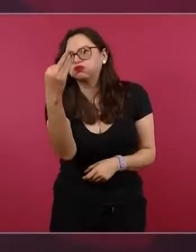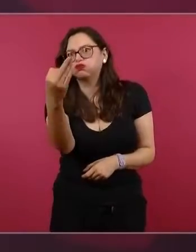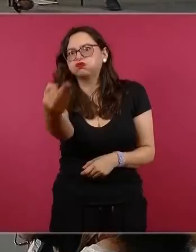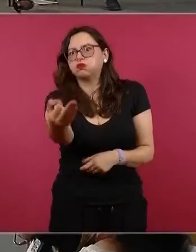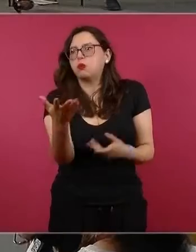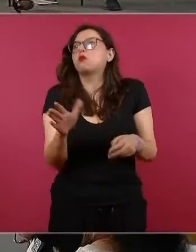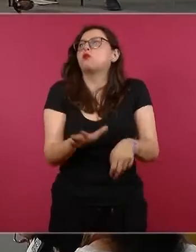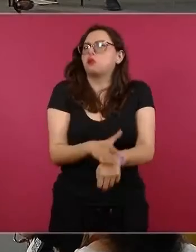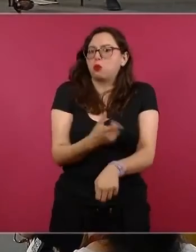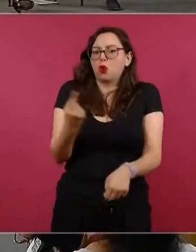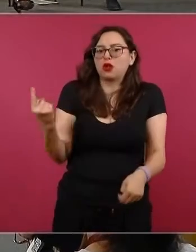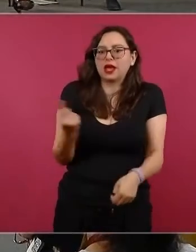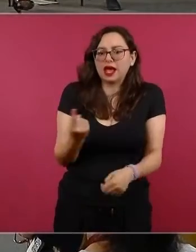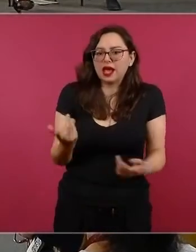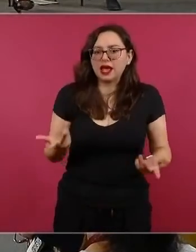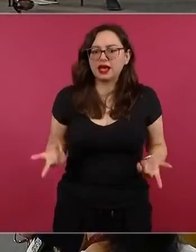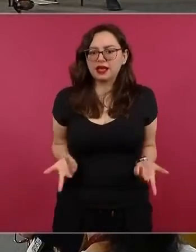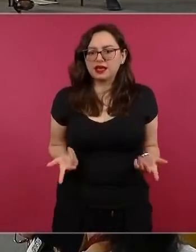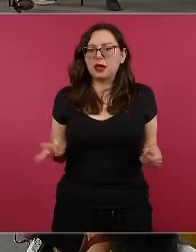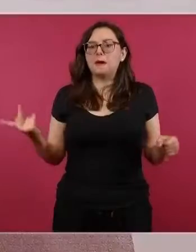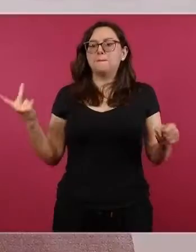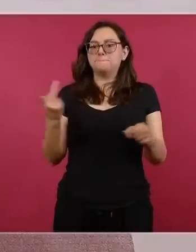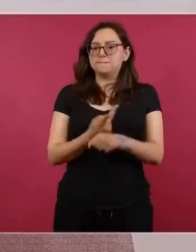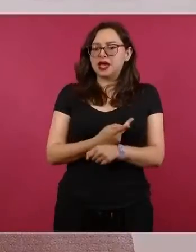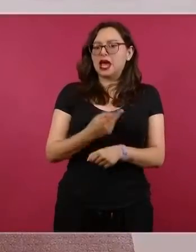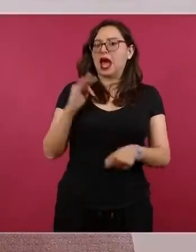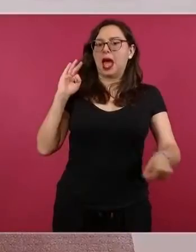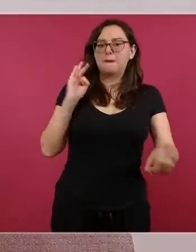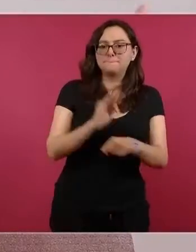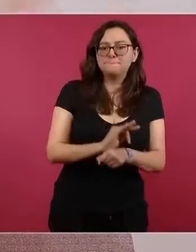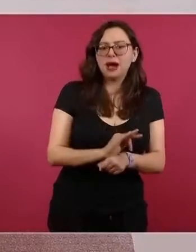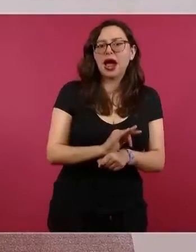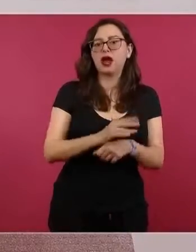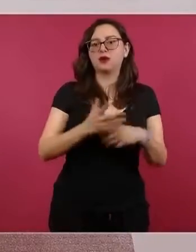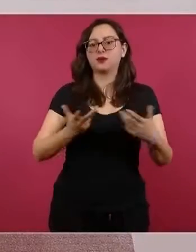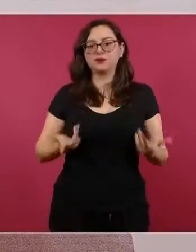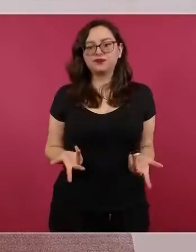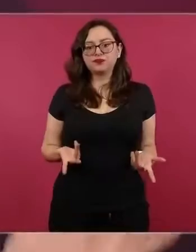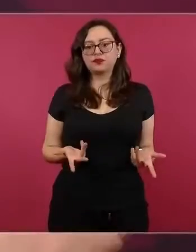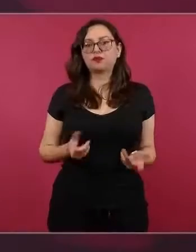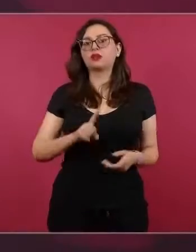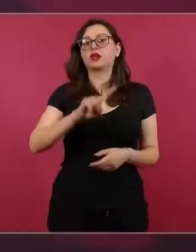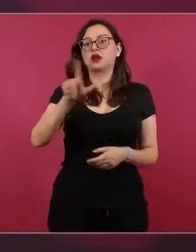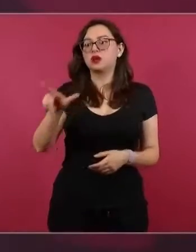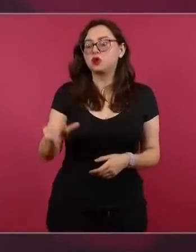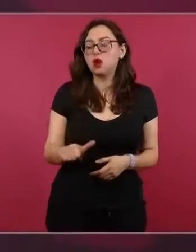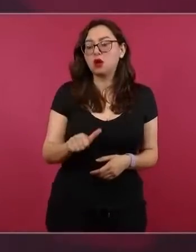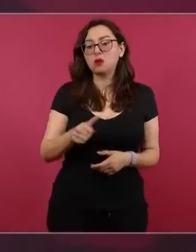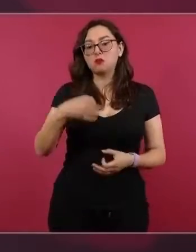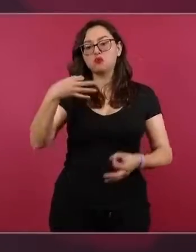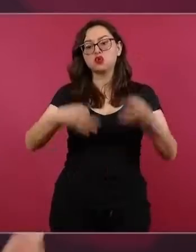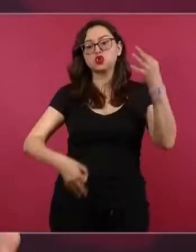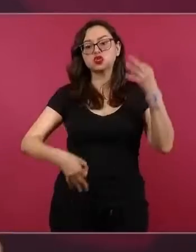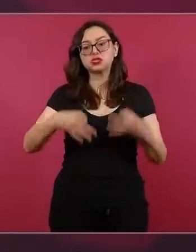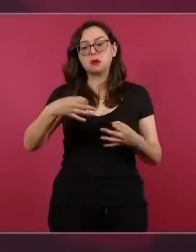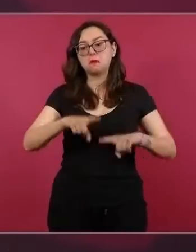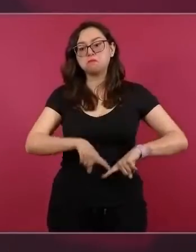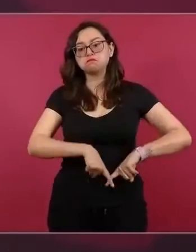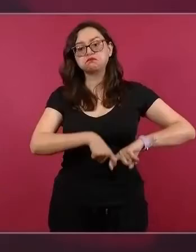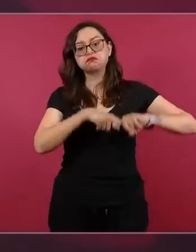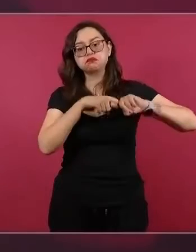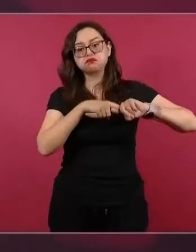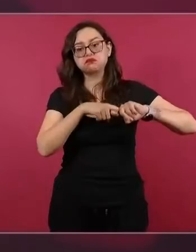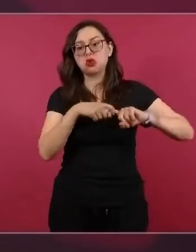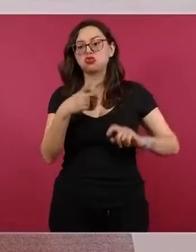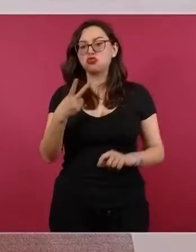de suspensiones. Suspenden un proceso para determinar el fondo, pero se llevan 2 años, 3 años suspendidos hasta